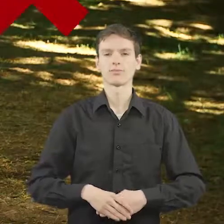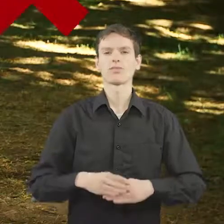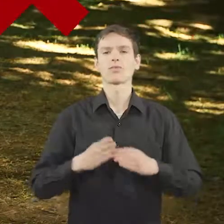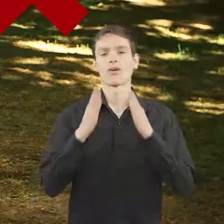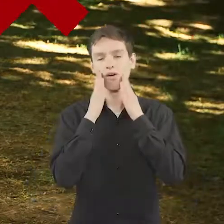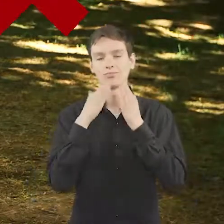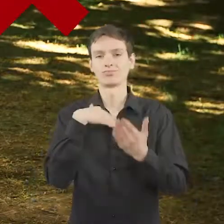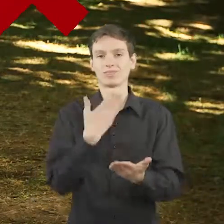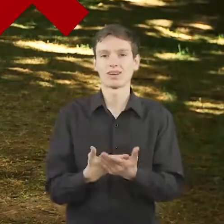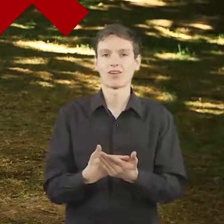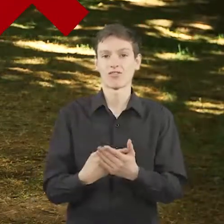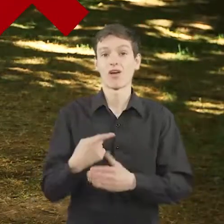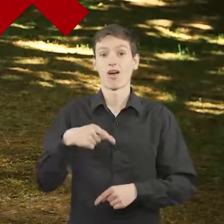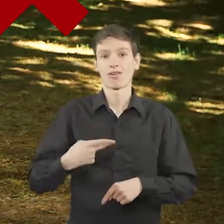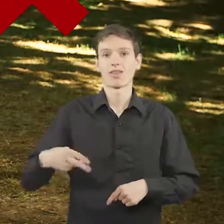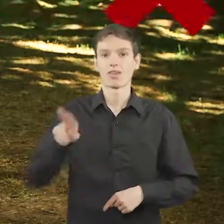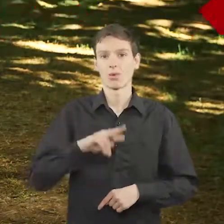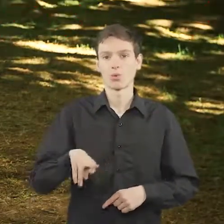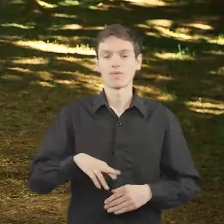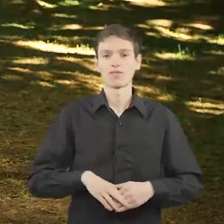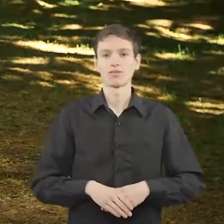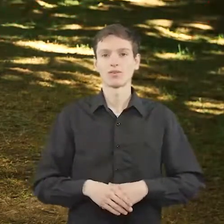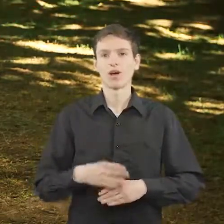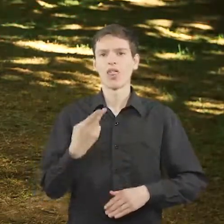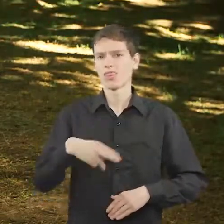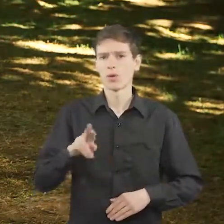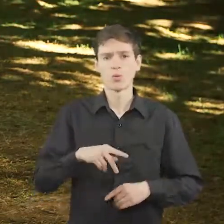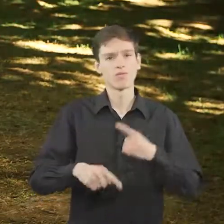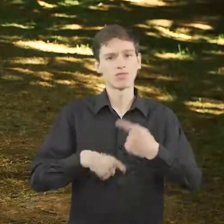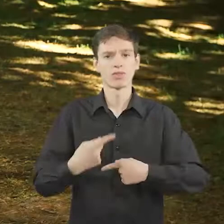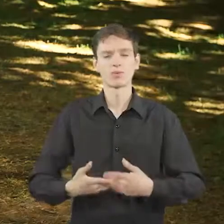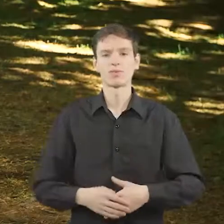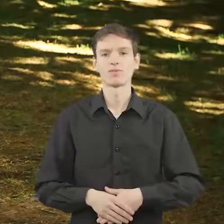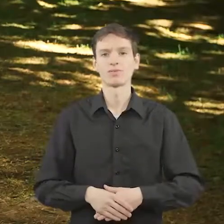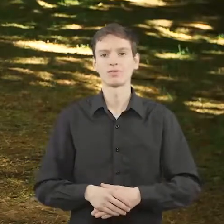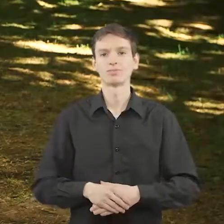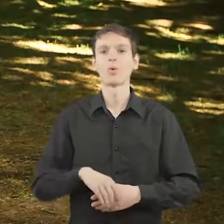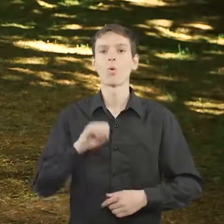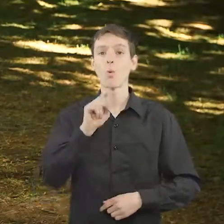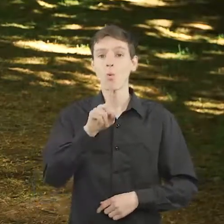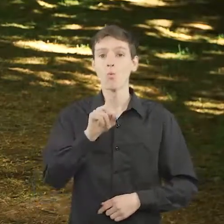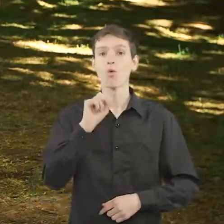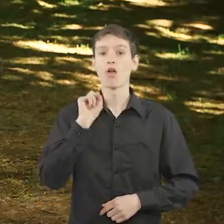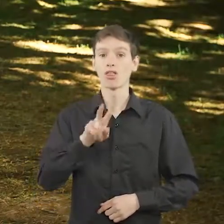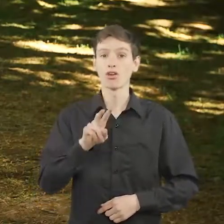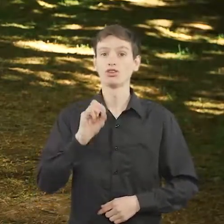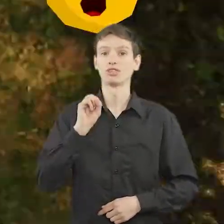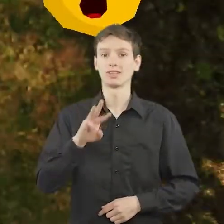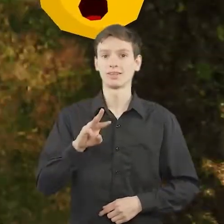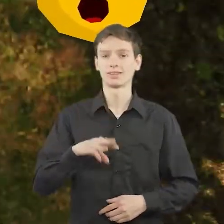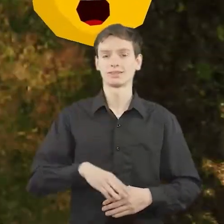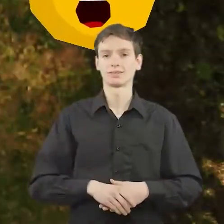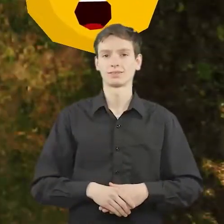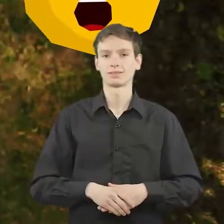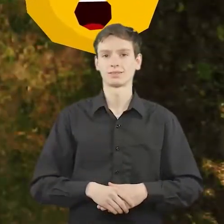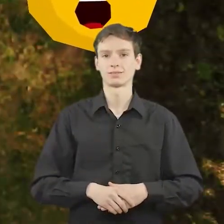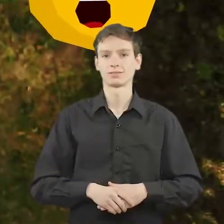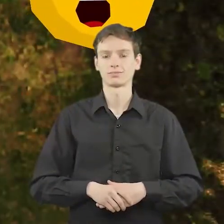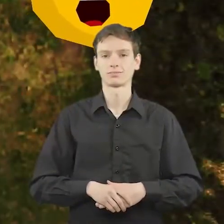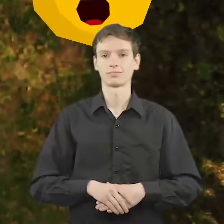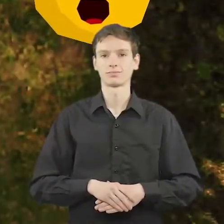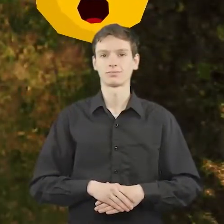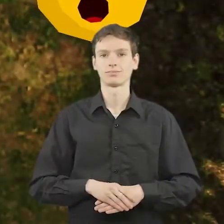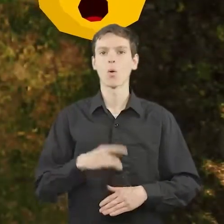¡Oh, se cayó! ¡De nuevo! ¡De nuevo! ¡Vamos otra vez! Uno, dos, tres. Hula,